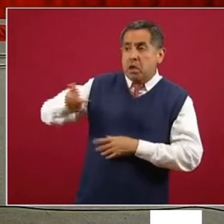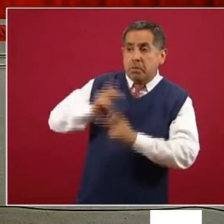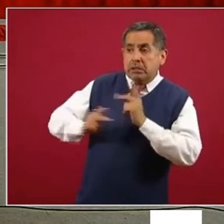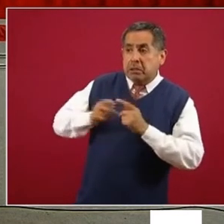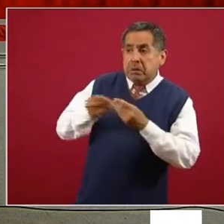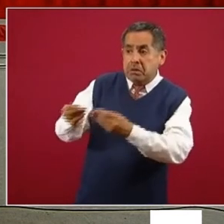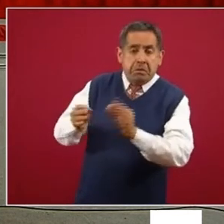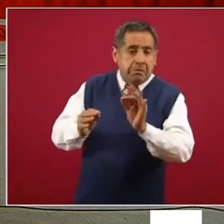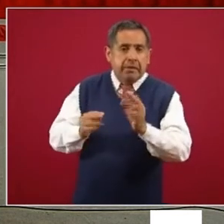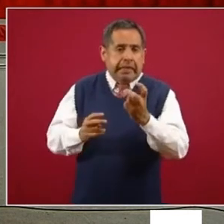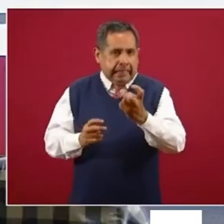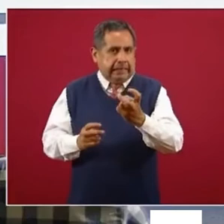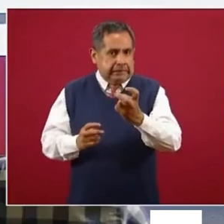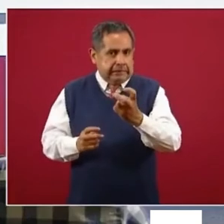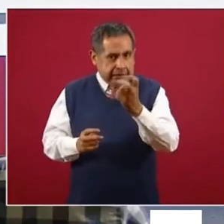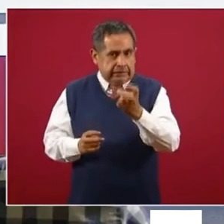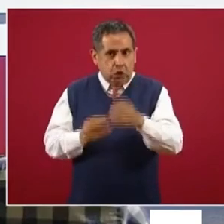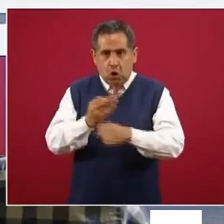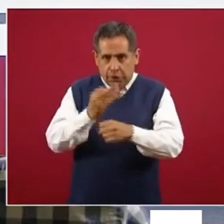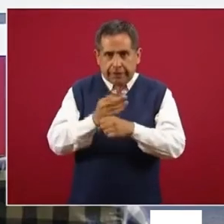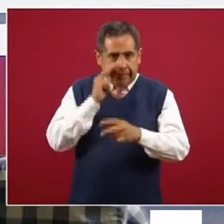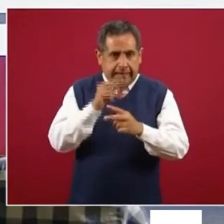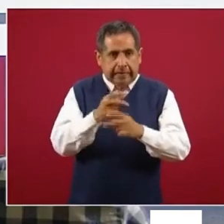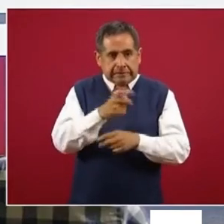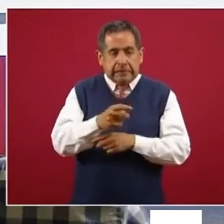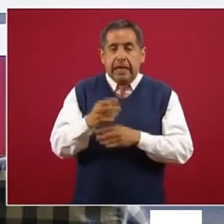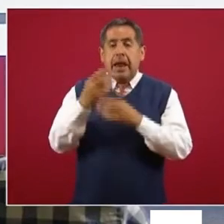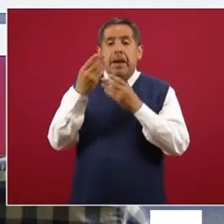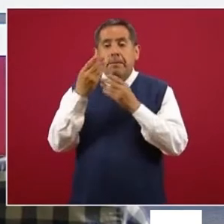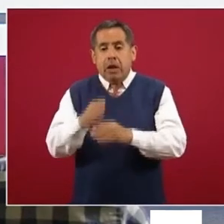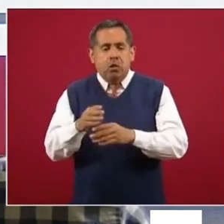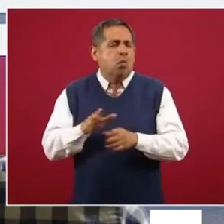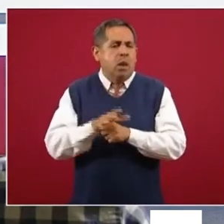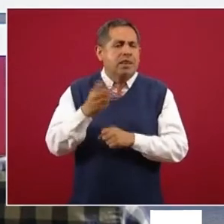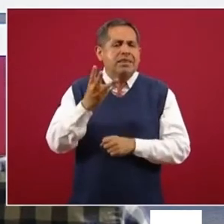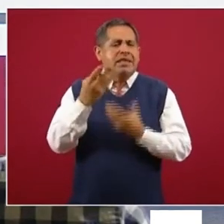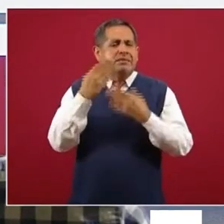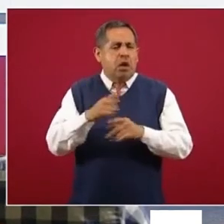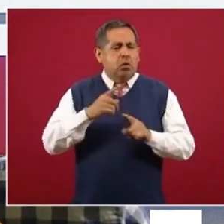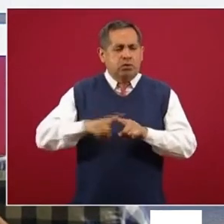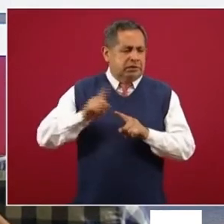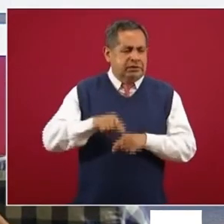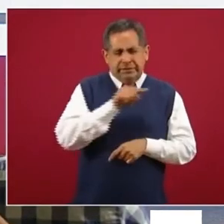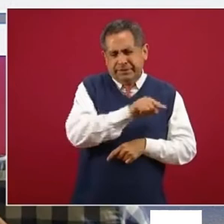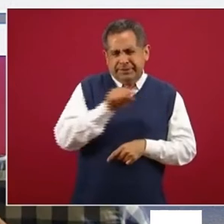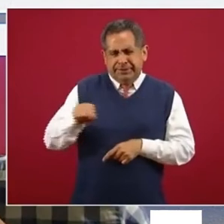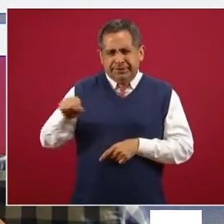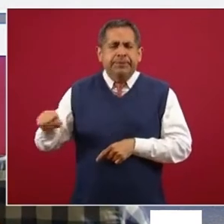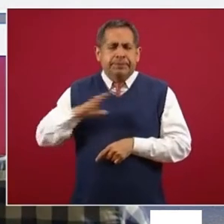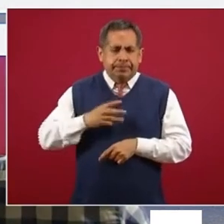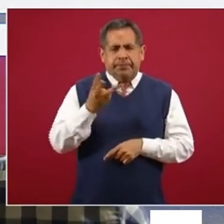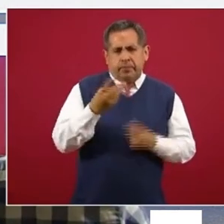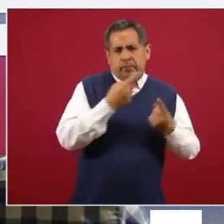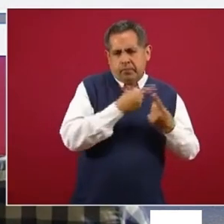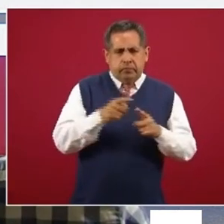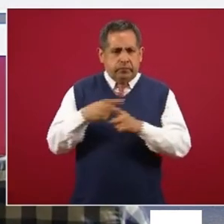Entonces, ese es el caso que estamos presentando aquí. Los tres bancos en los que se acudía o se ha estado